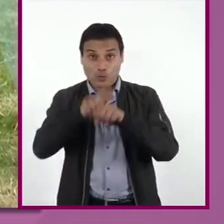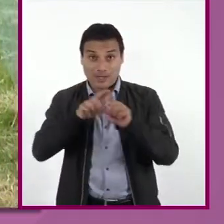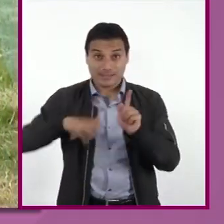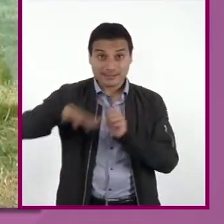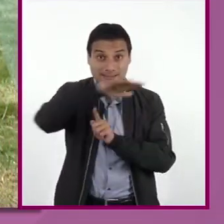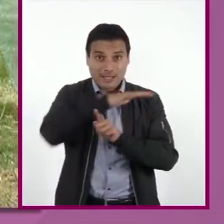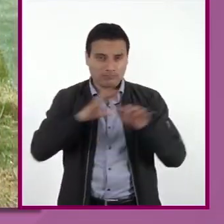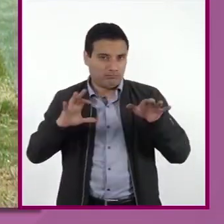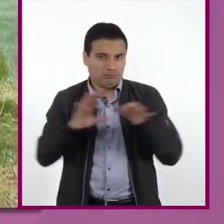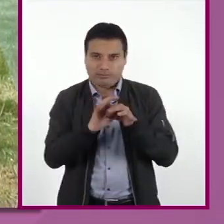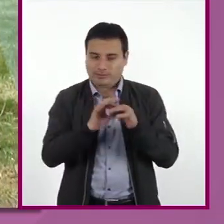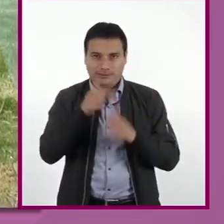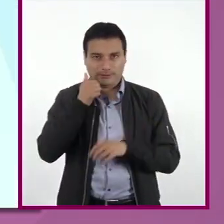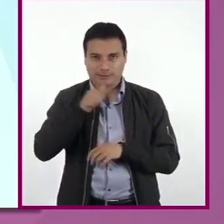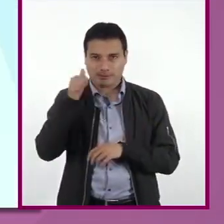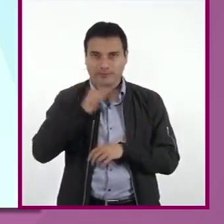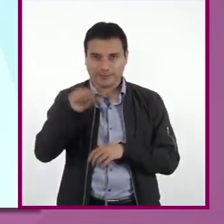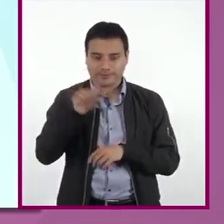estrecha.